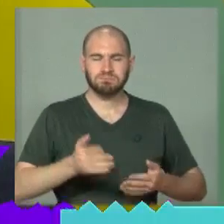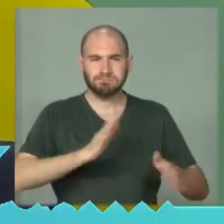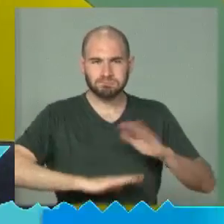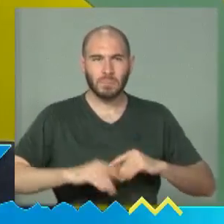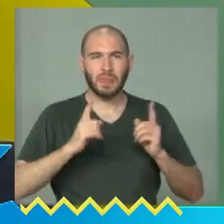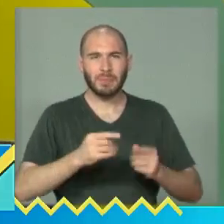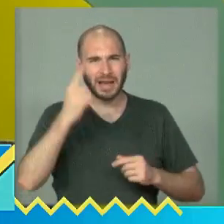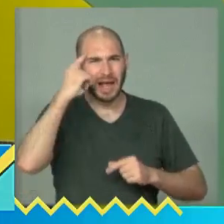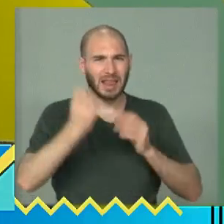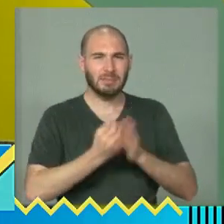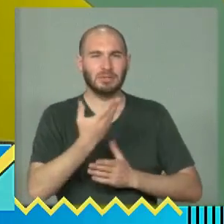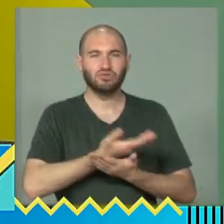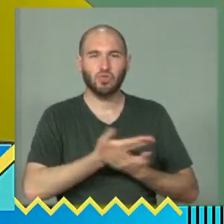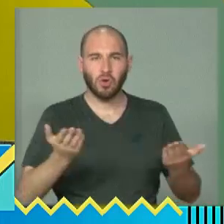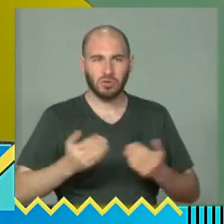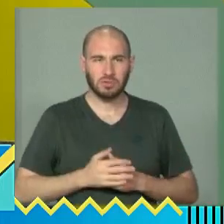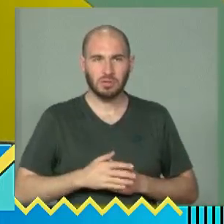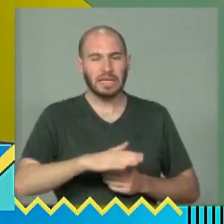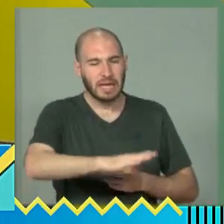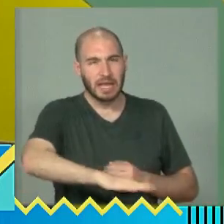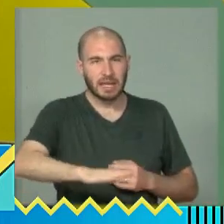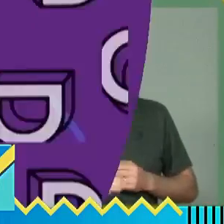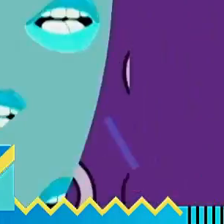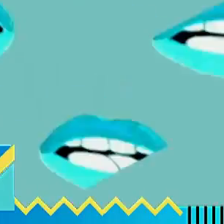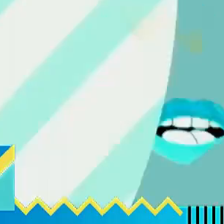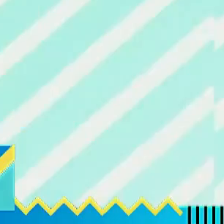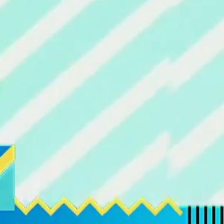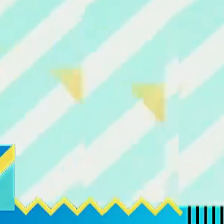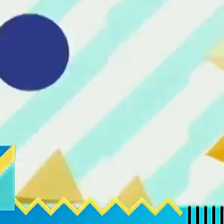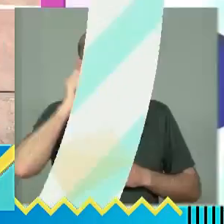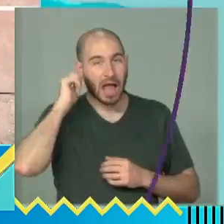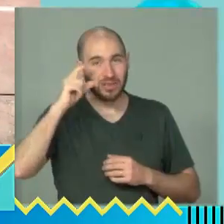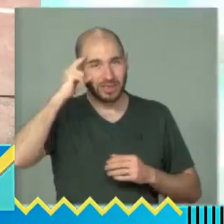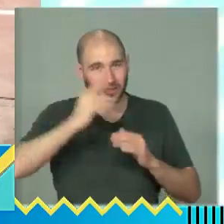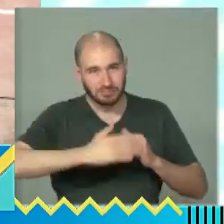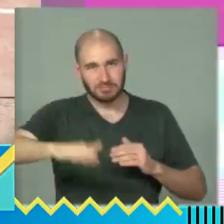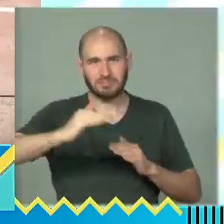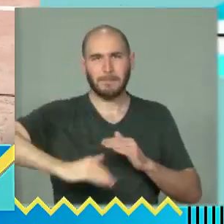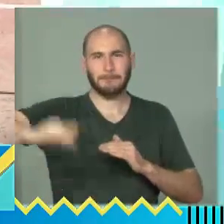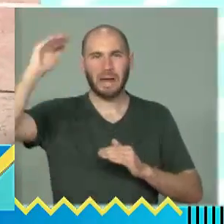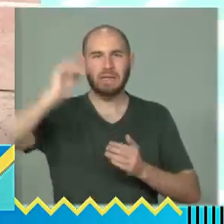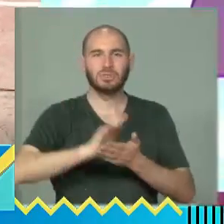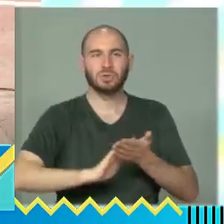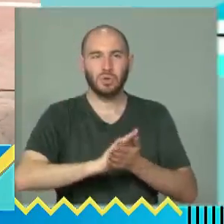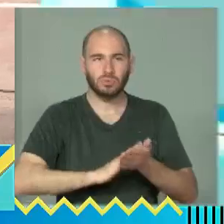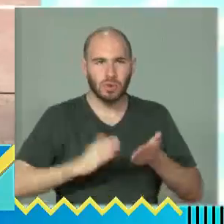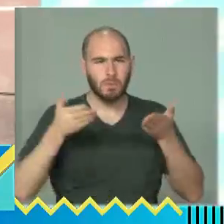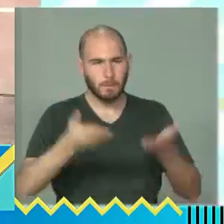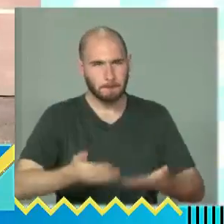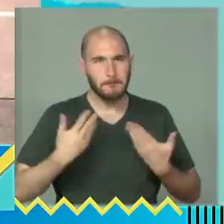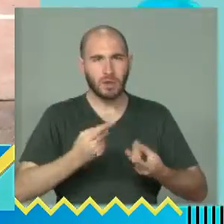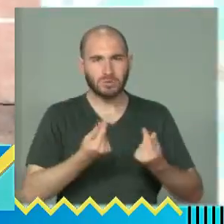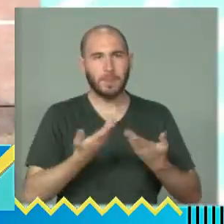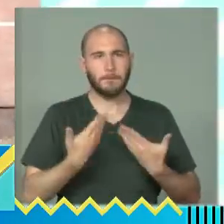la creatividad de todos, desde los chicos más chiquitos, desde 10 años en adelante, hasta los más grandes, donde ya piensan soluciones aplicables